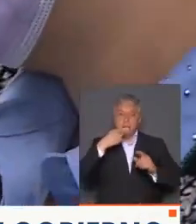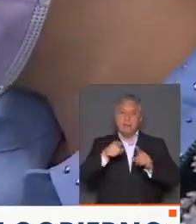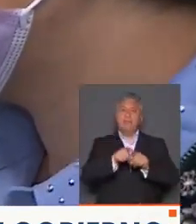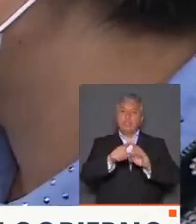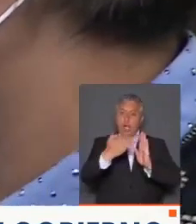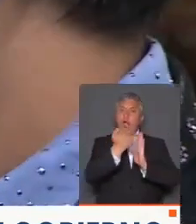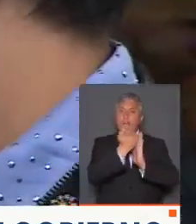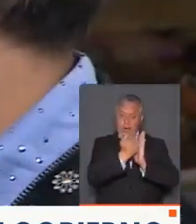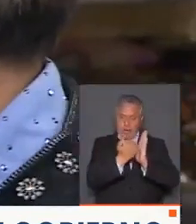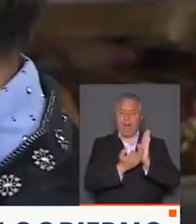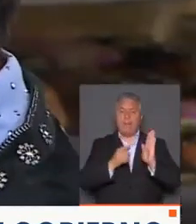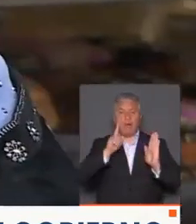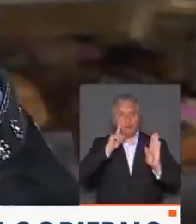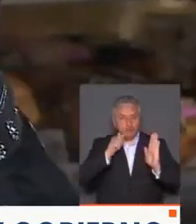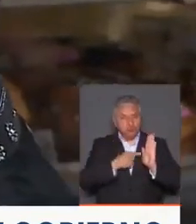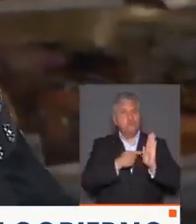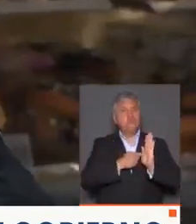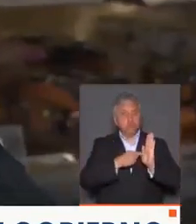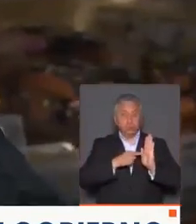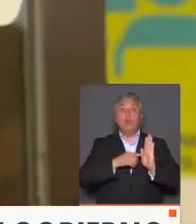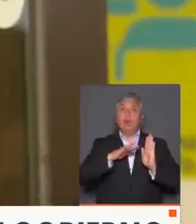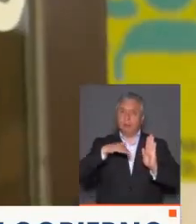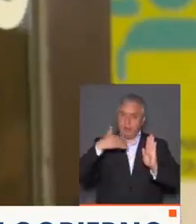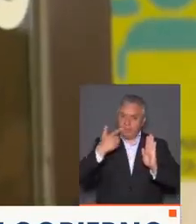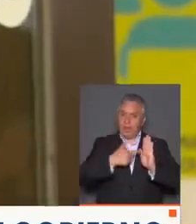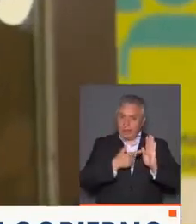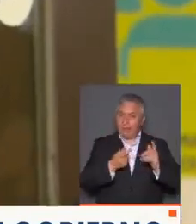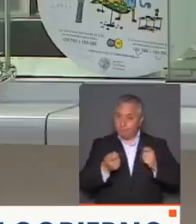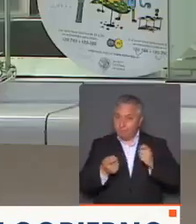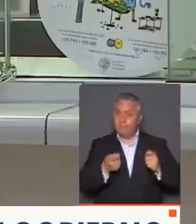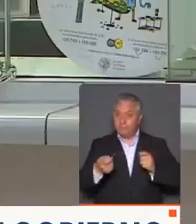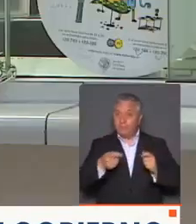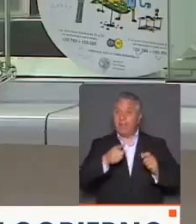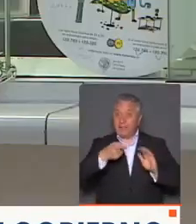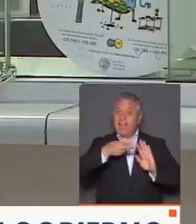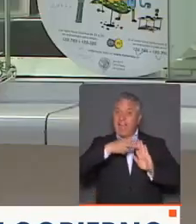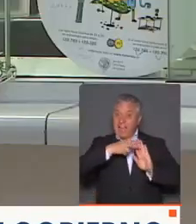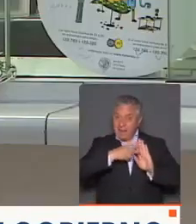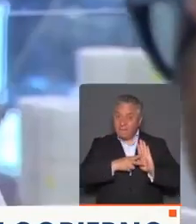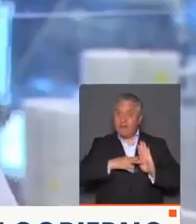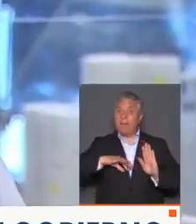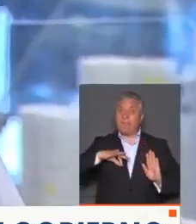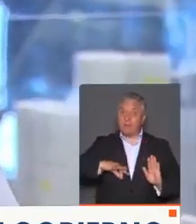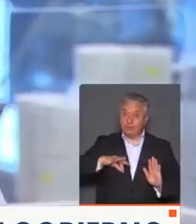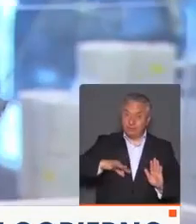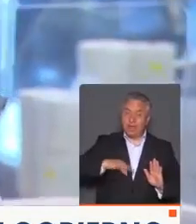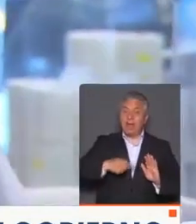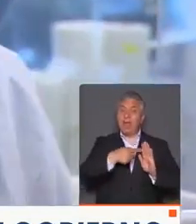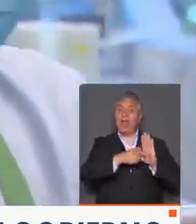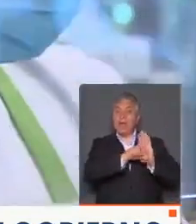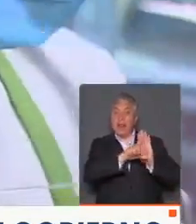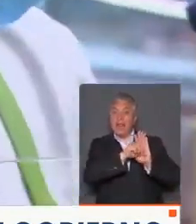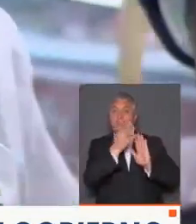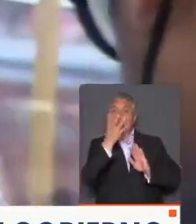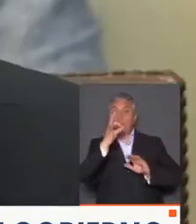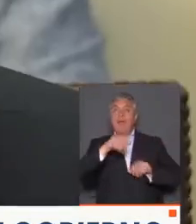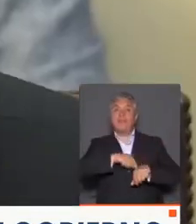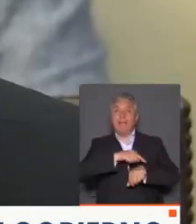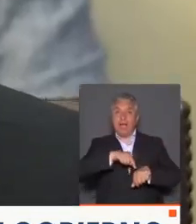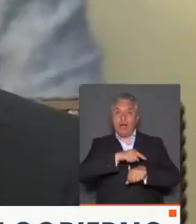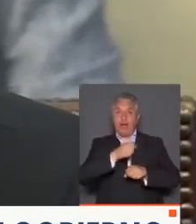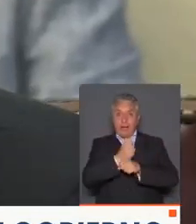también repercutirán en el ámbito económico como la reforma previsional y la ley de las 40 horas que reduce la jornada laboral